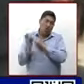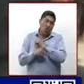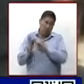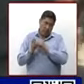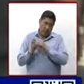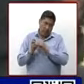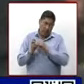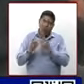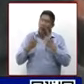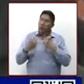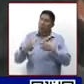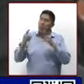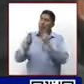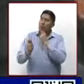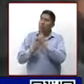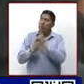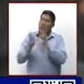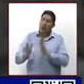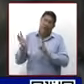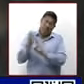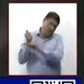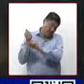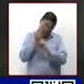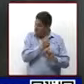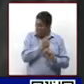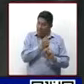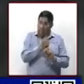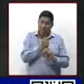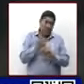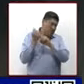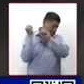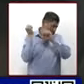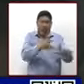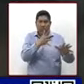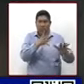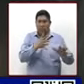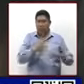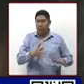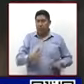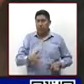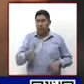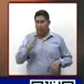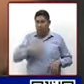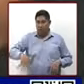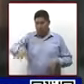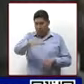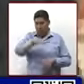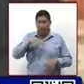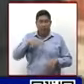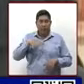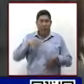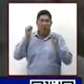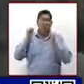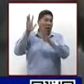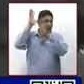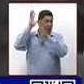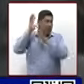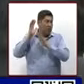de un acontecimiento donde el taxista lo rapta, lo lleva y procede a botarlo aquí, en este sector. Lo